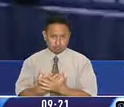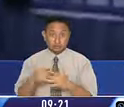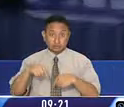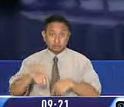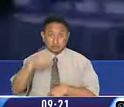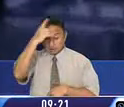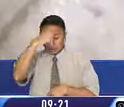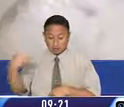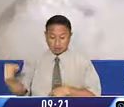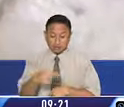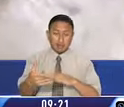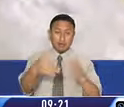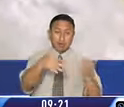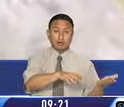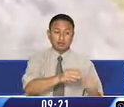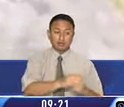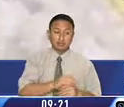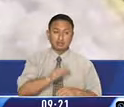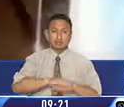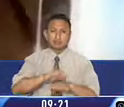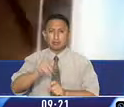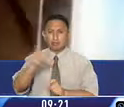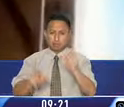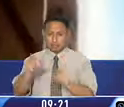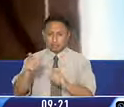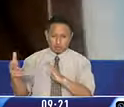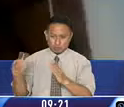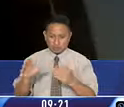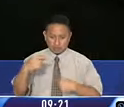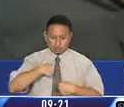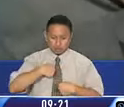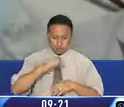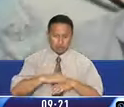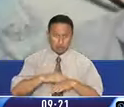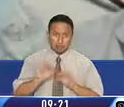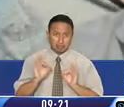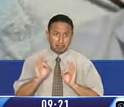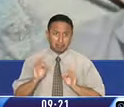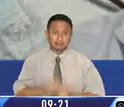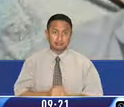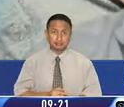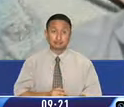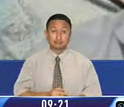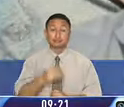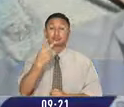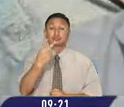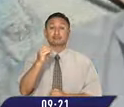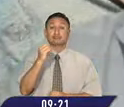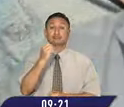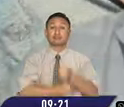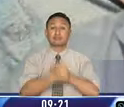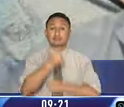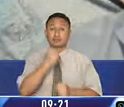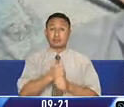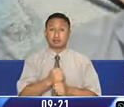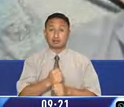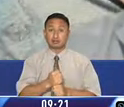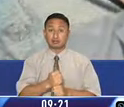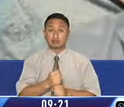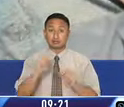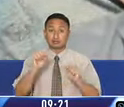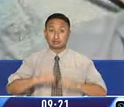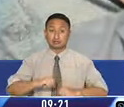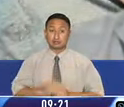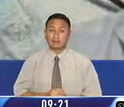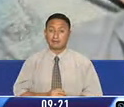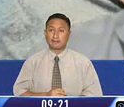muerte por un asesinato múltiple que no cometió. Cuando se cumplen los 20 años de estar en esta situación,